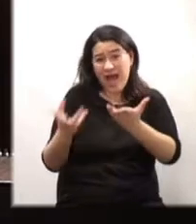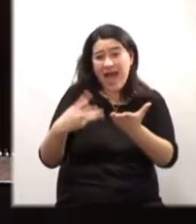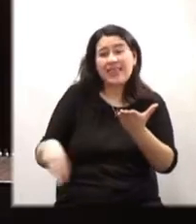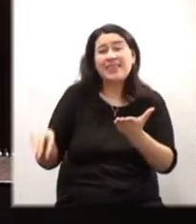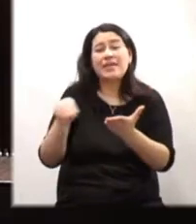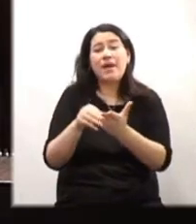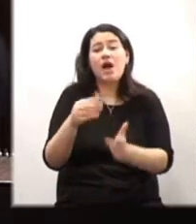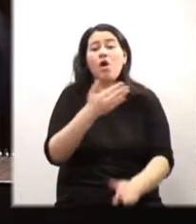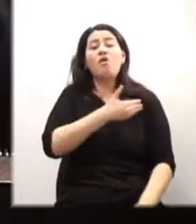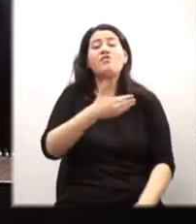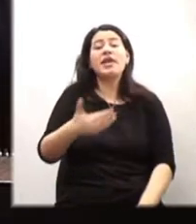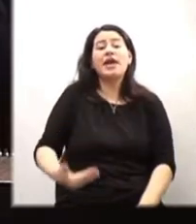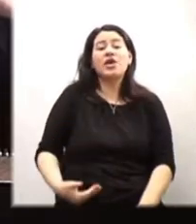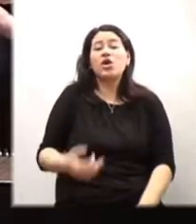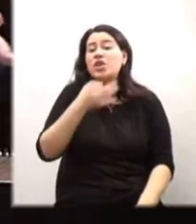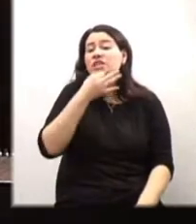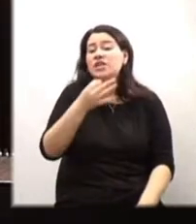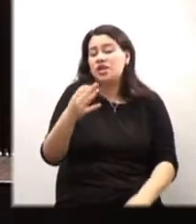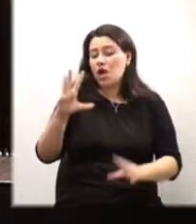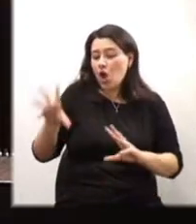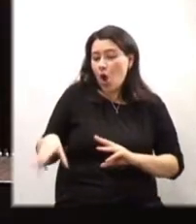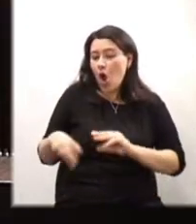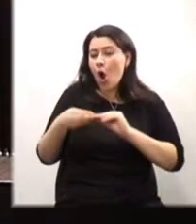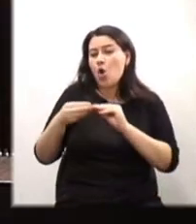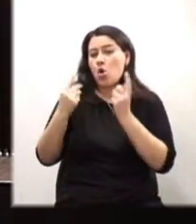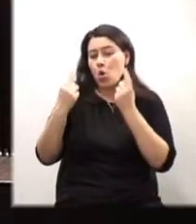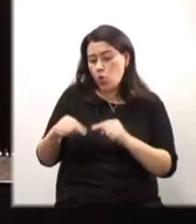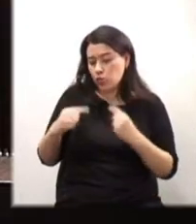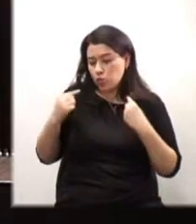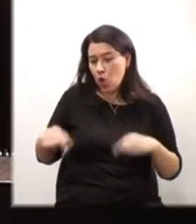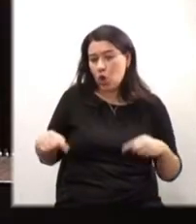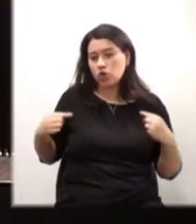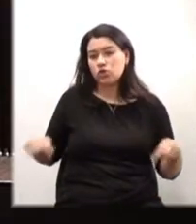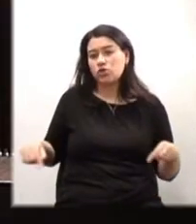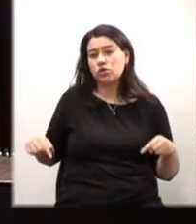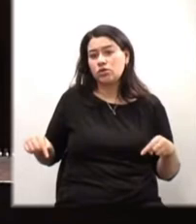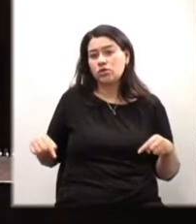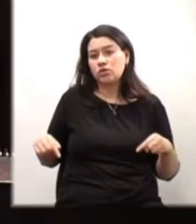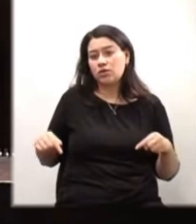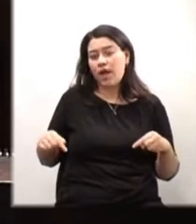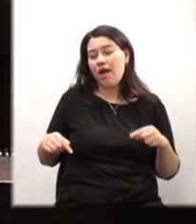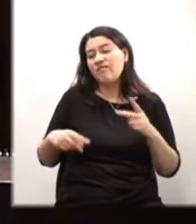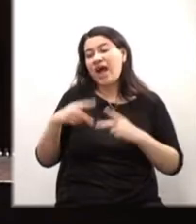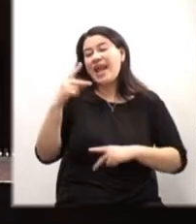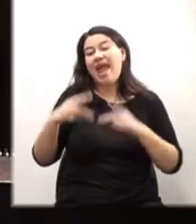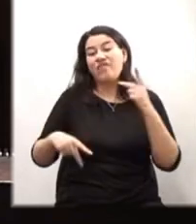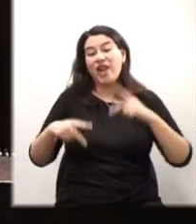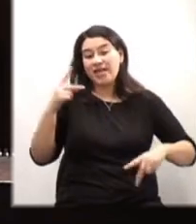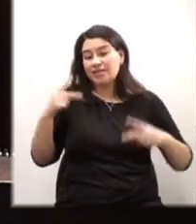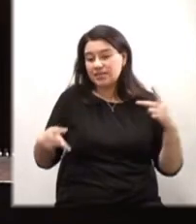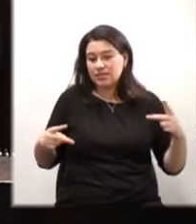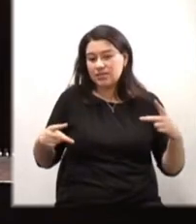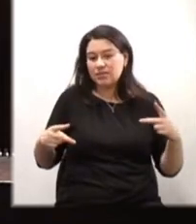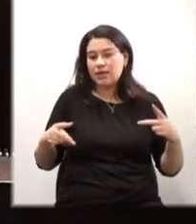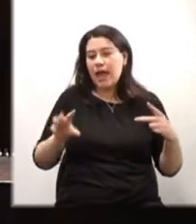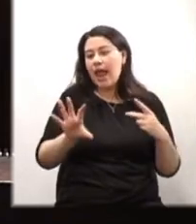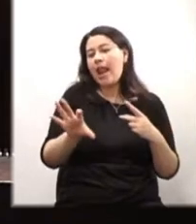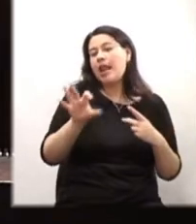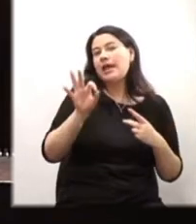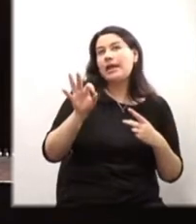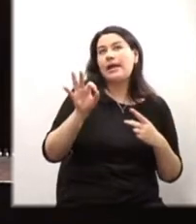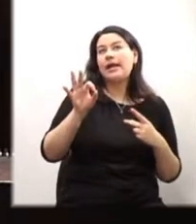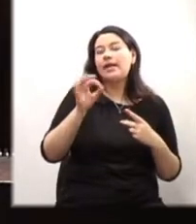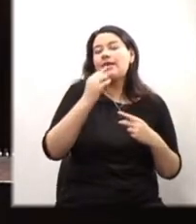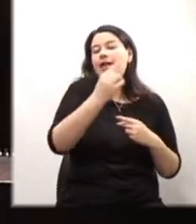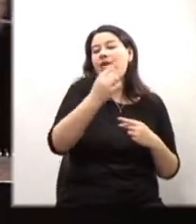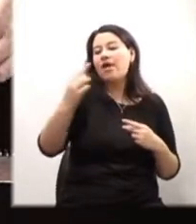el gobierno, sobre un conjunto de variables posibles, toma el mejor escenario de